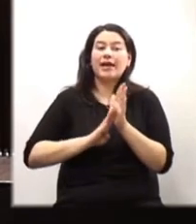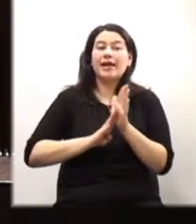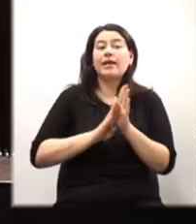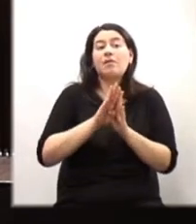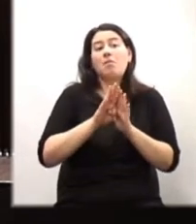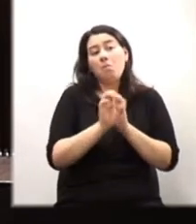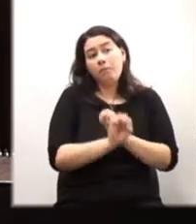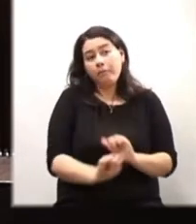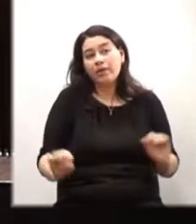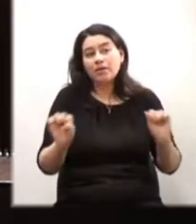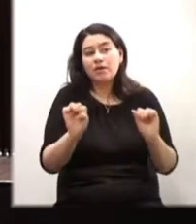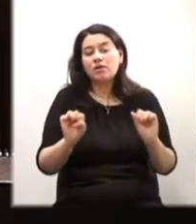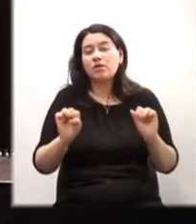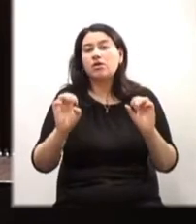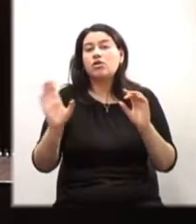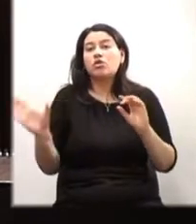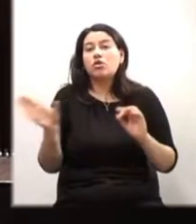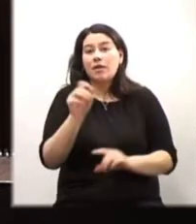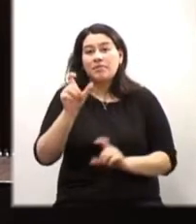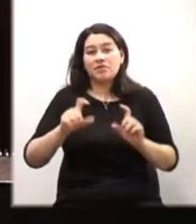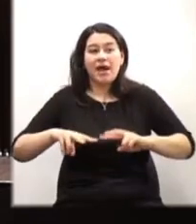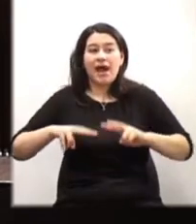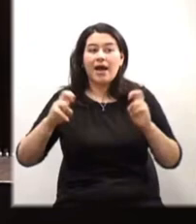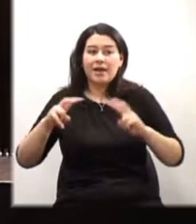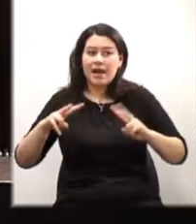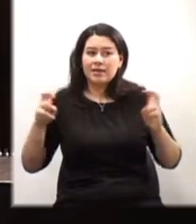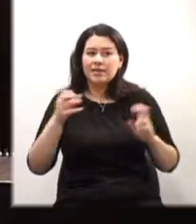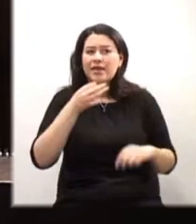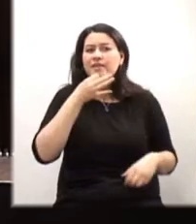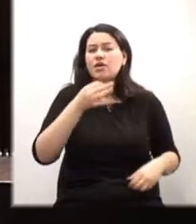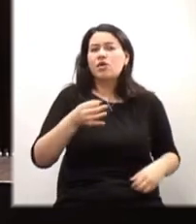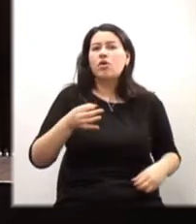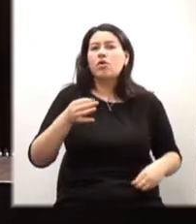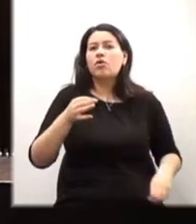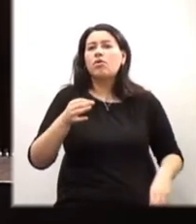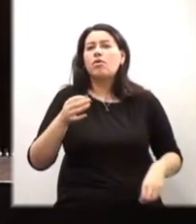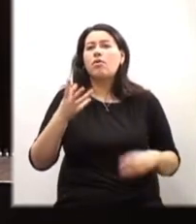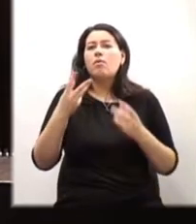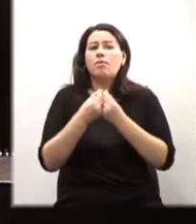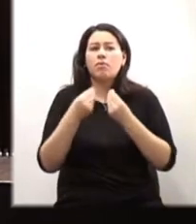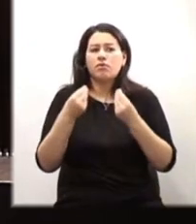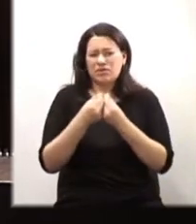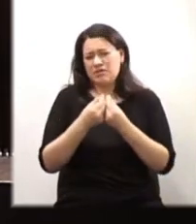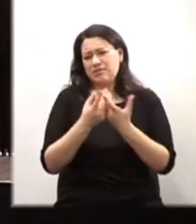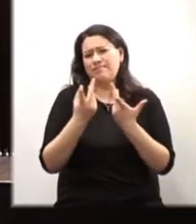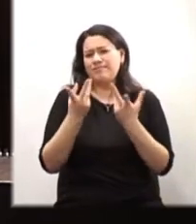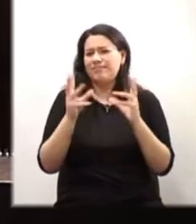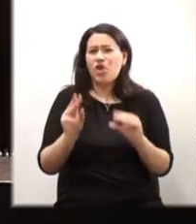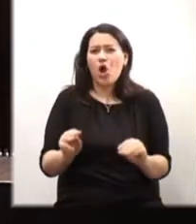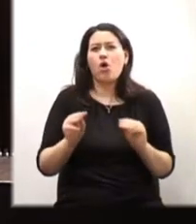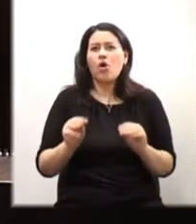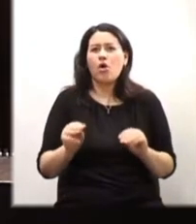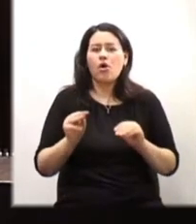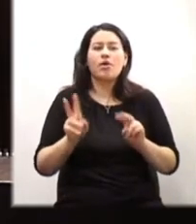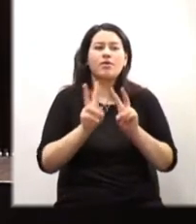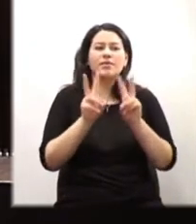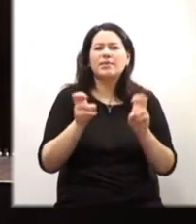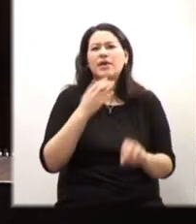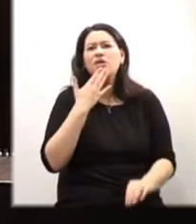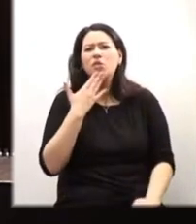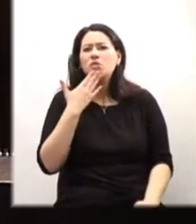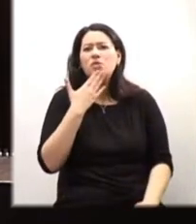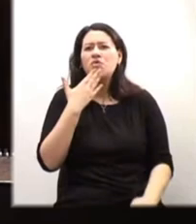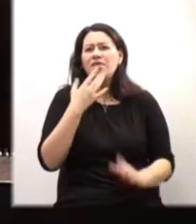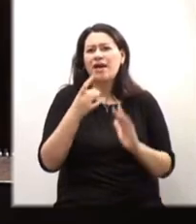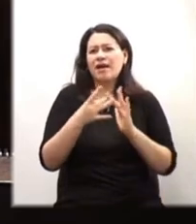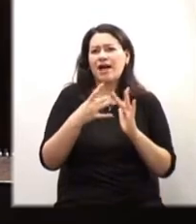potencial, todos los analistas han señalado, muchos analistas han señalado que presenta muchas debilidades vinculadas a la dudosa calidad